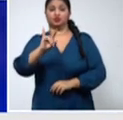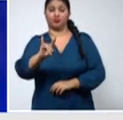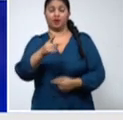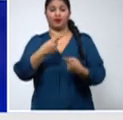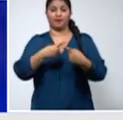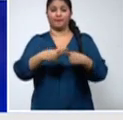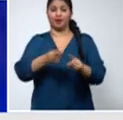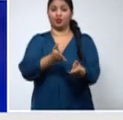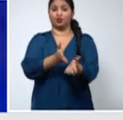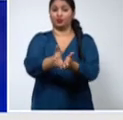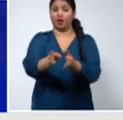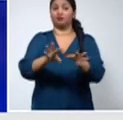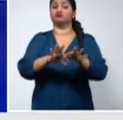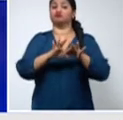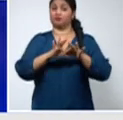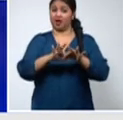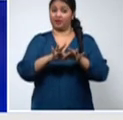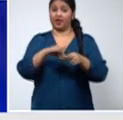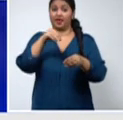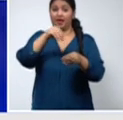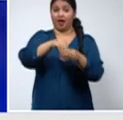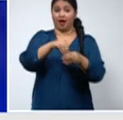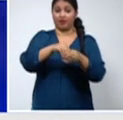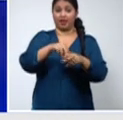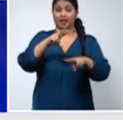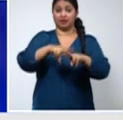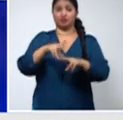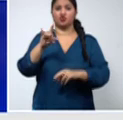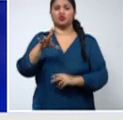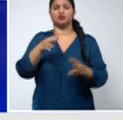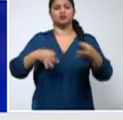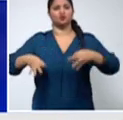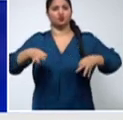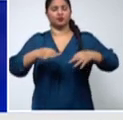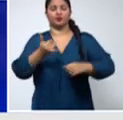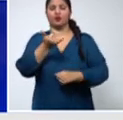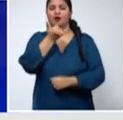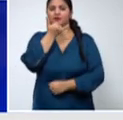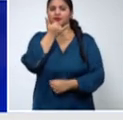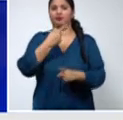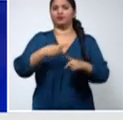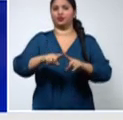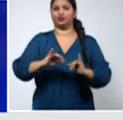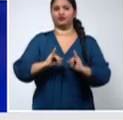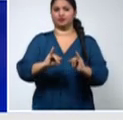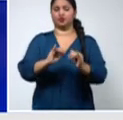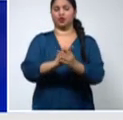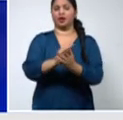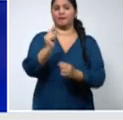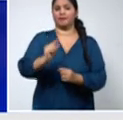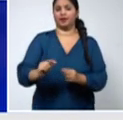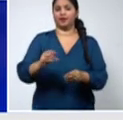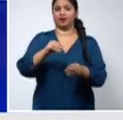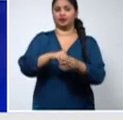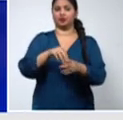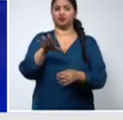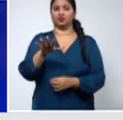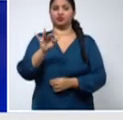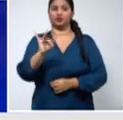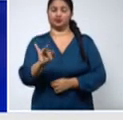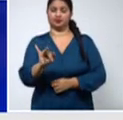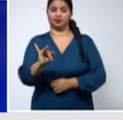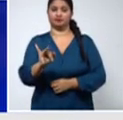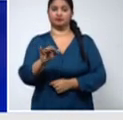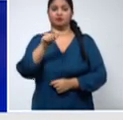con dispersión. Mayabeque, 57 casos autóctonos, inferior a la del